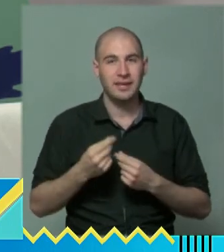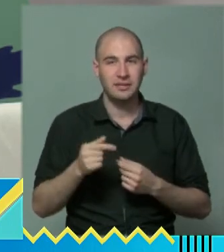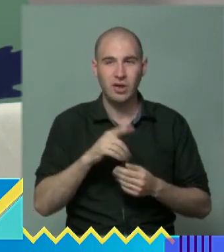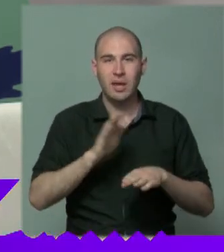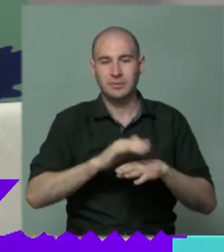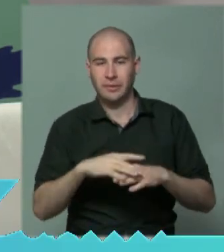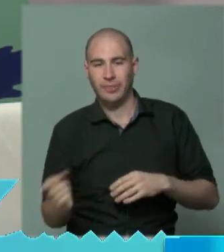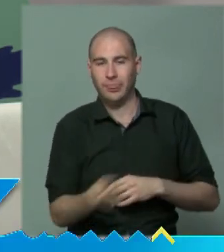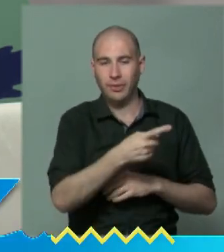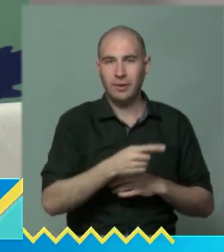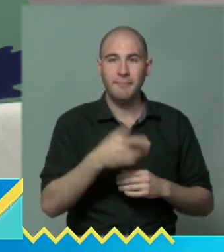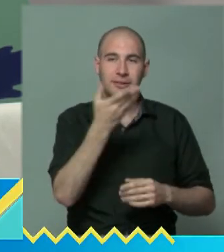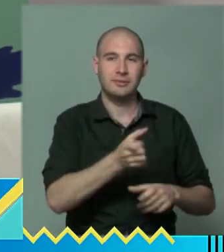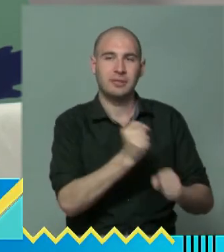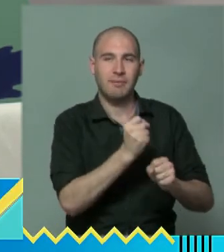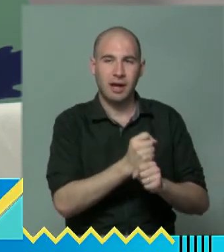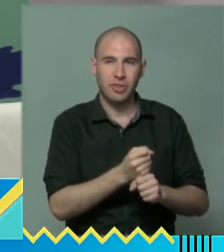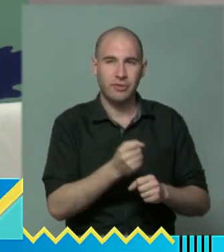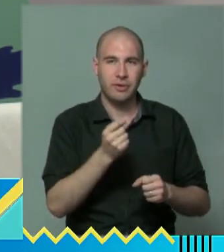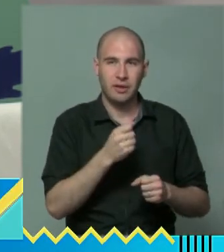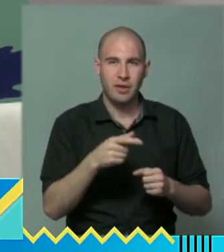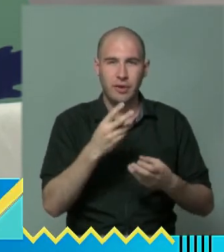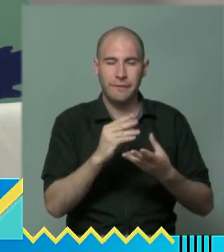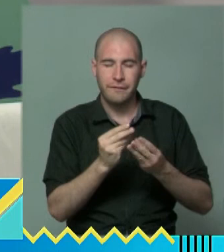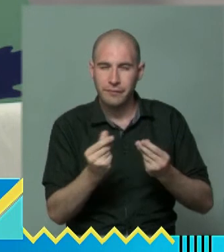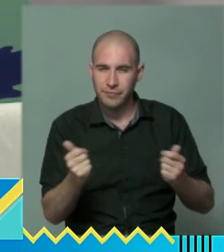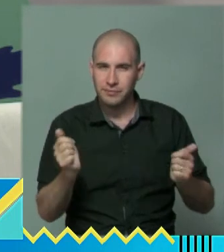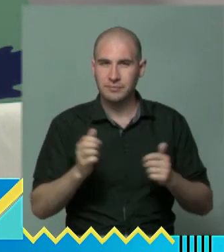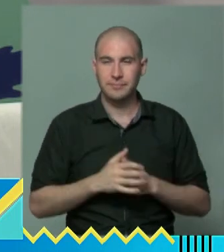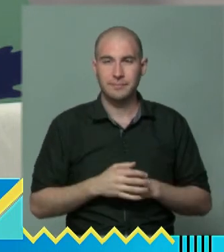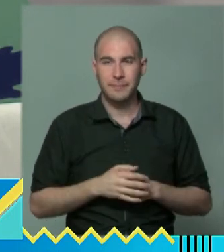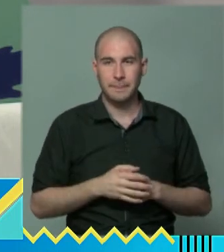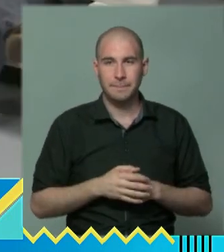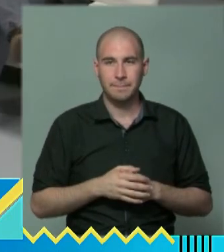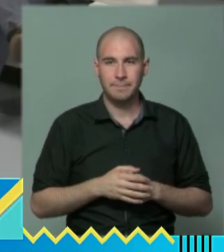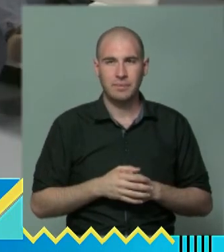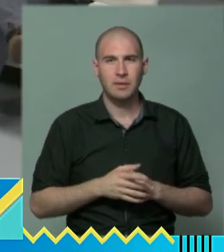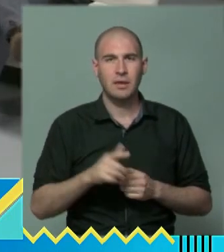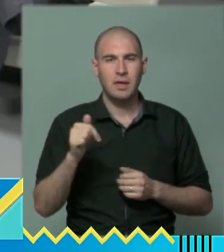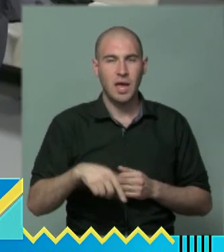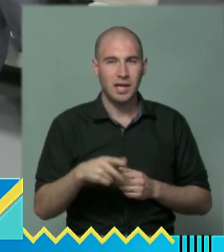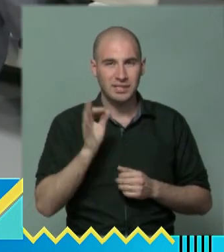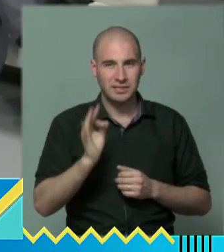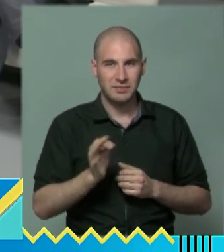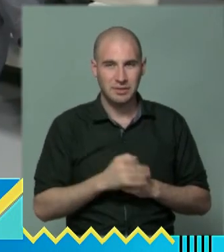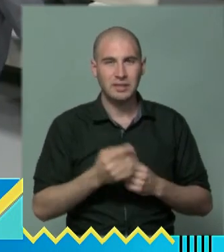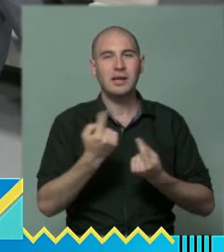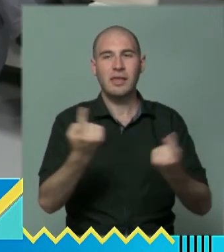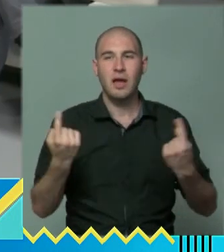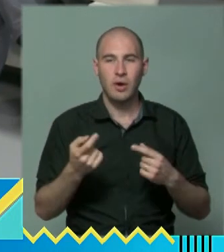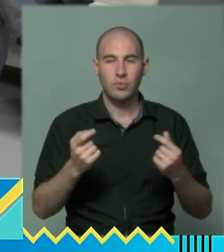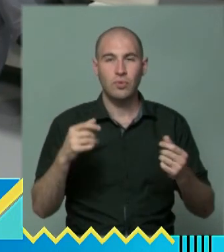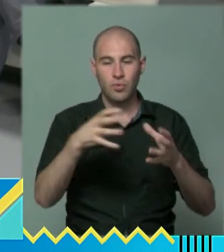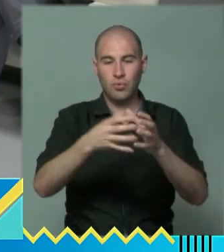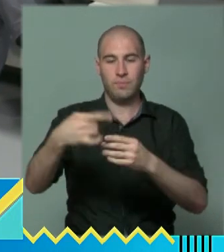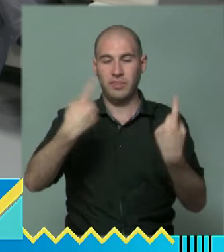la responsabilidad en el empleado, cortando por la línea más fina. Bien. Sí. Me gustaría, sabiendo que cada uno responde a